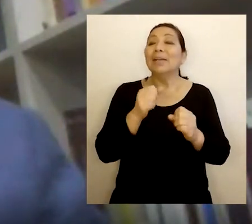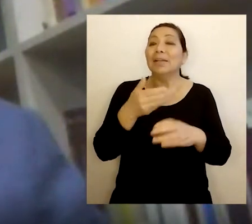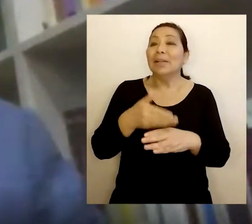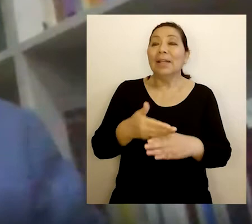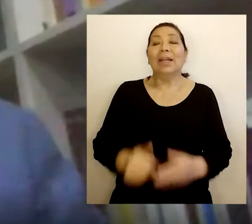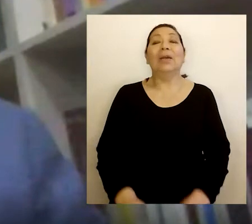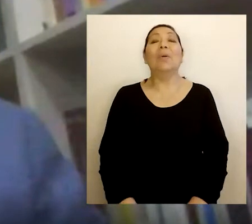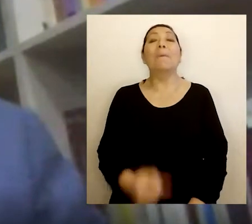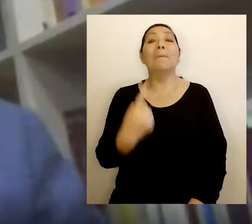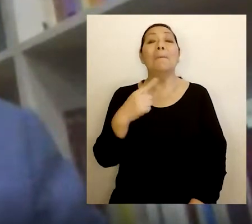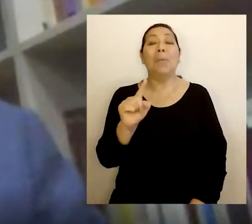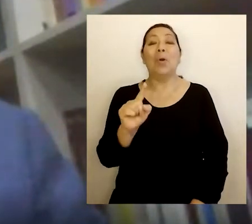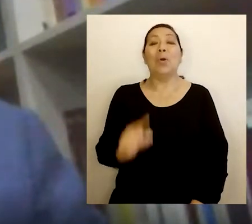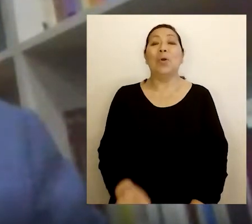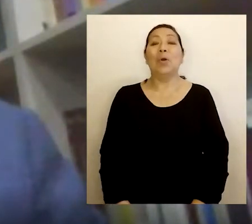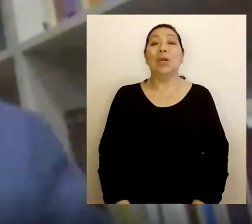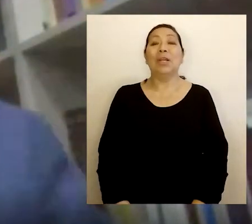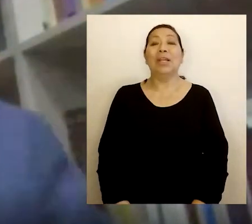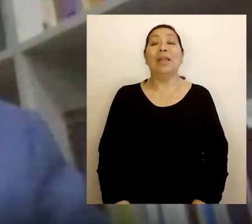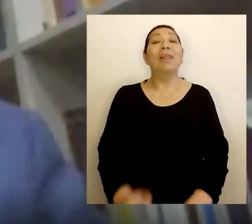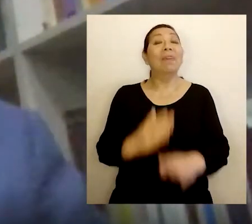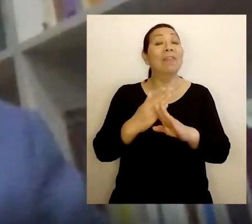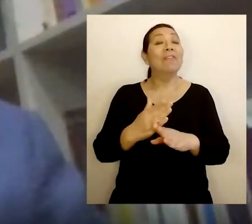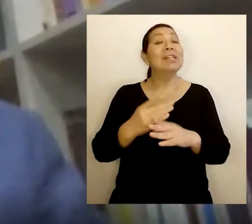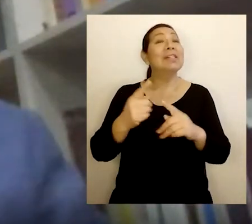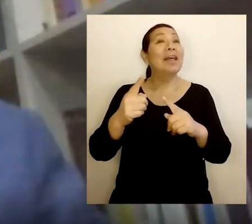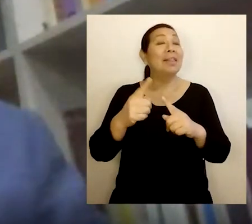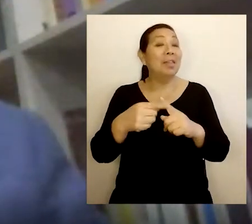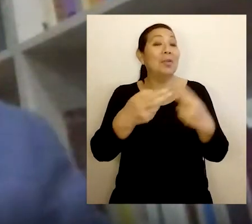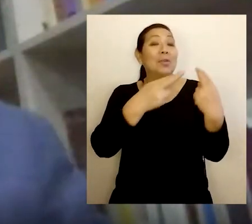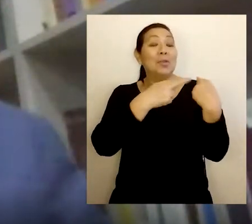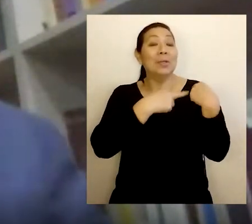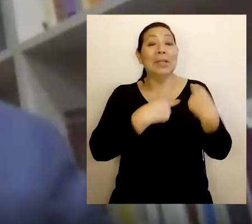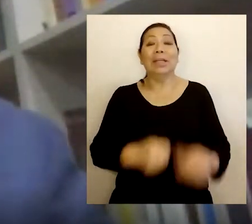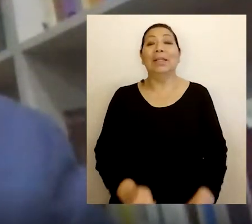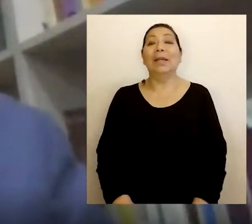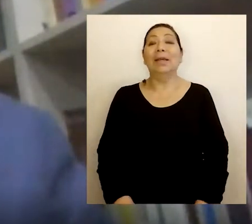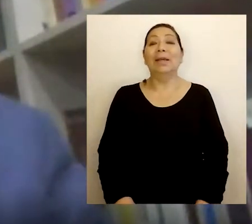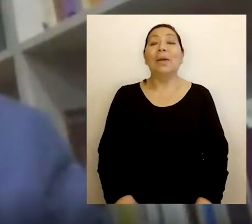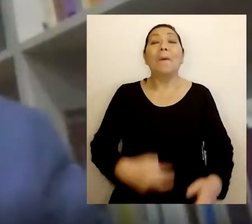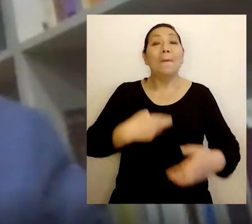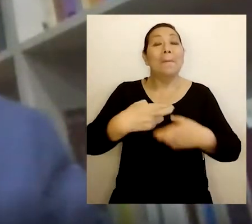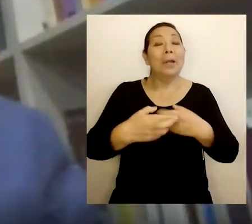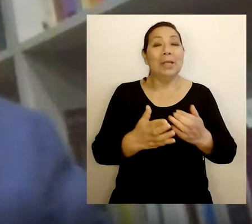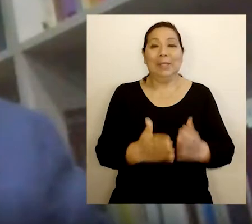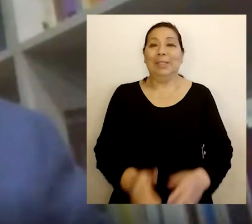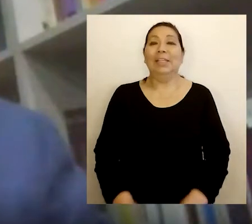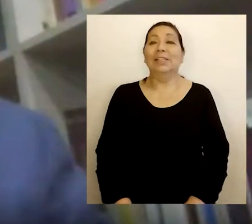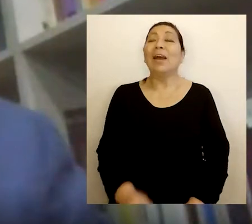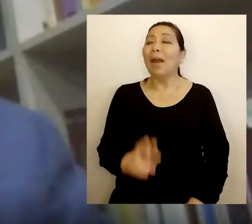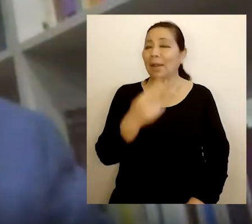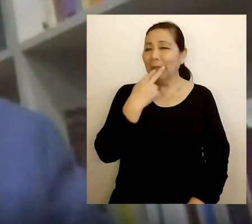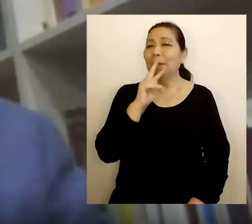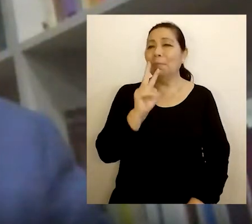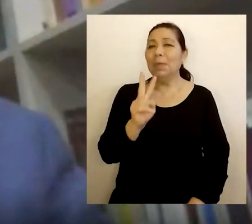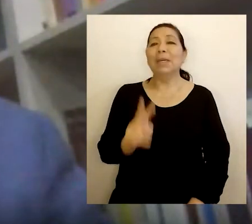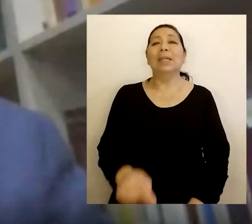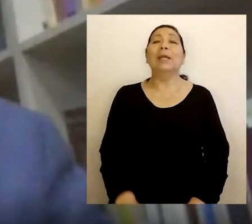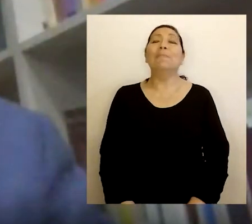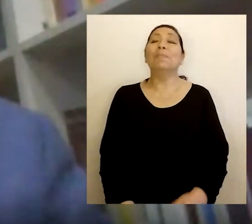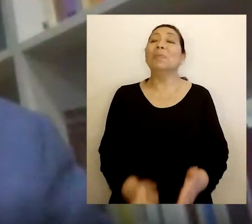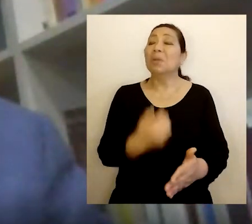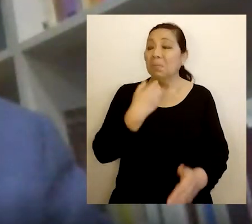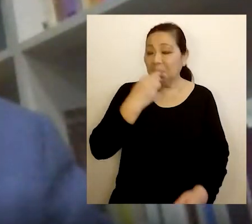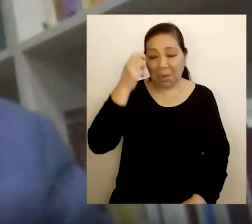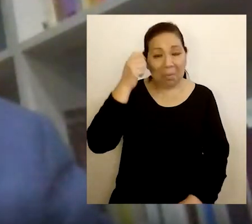lo señalado por la defensa técnica que asume su defensa en el proceso ordinario. Hay que tomar en consideración,